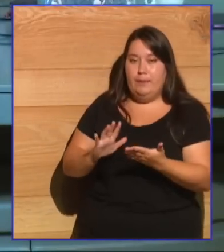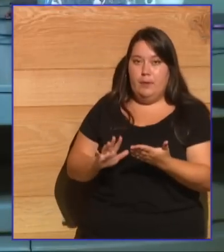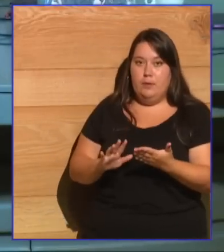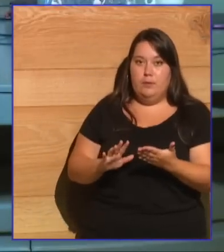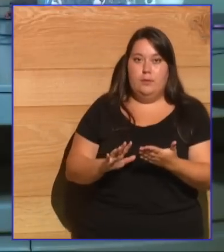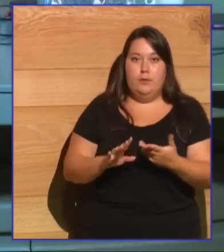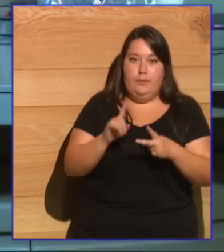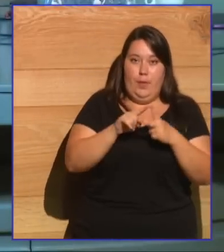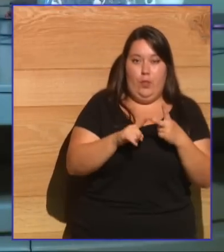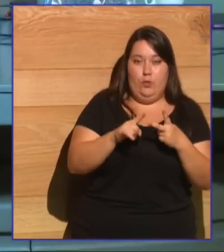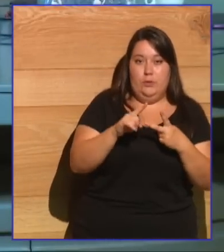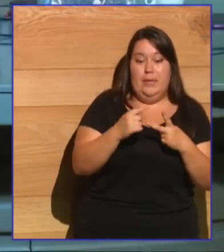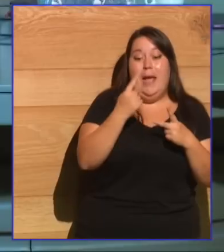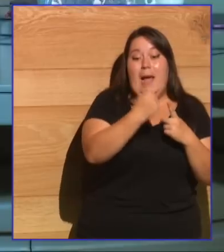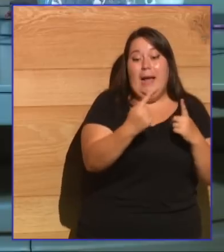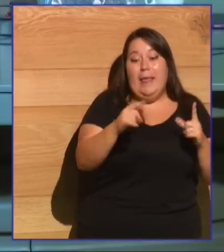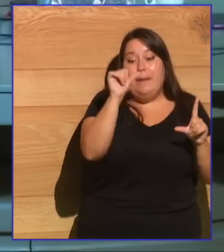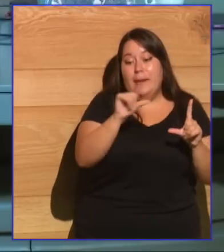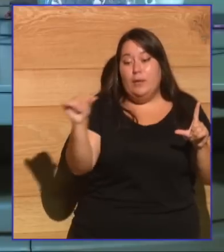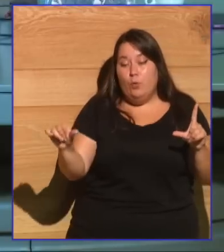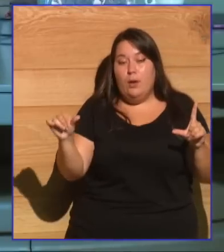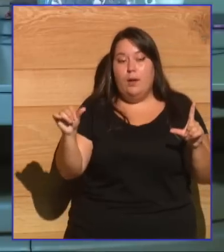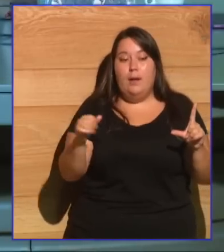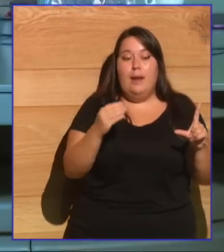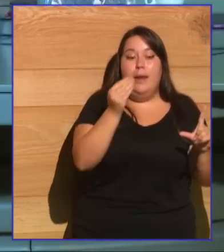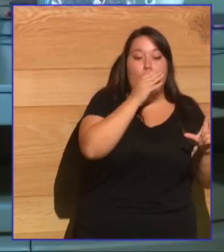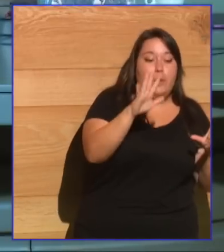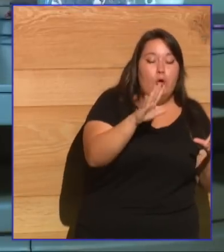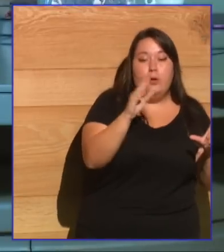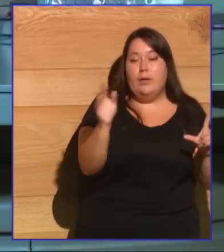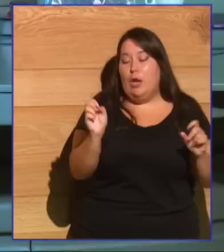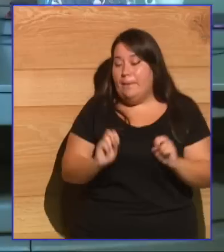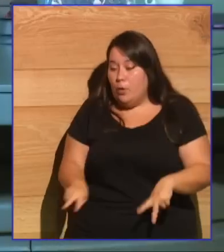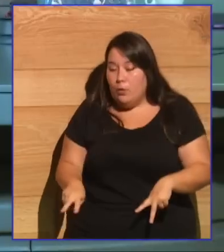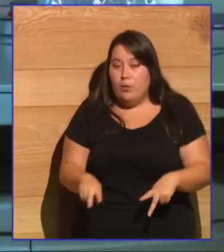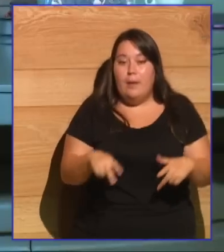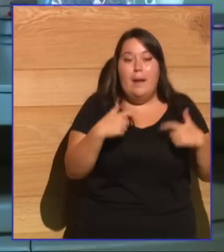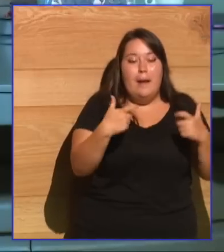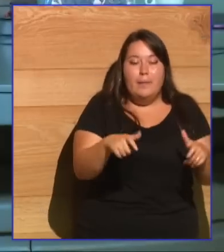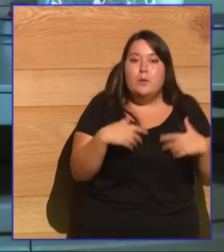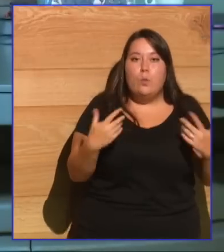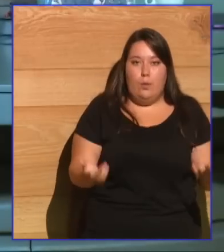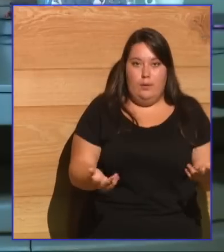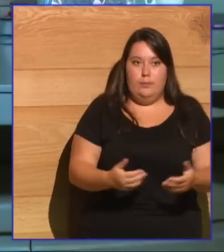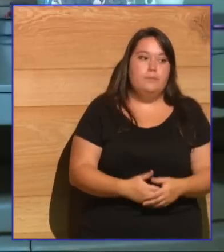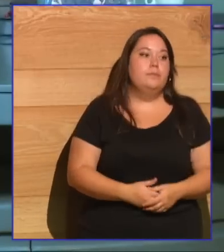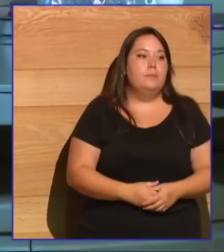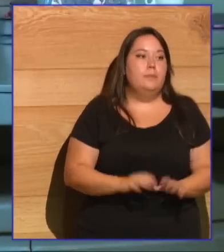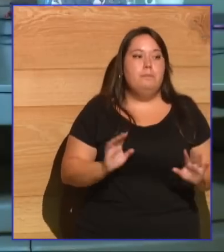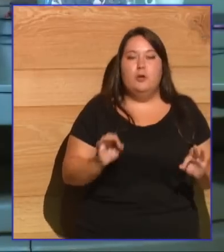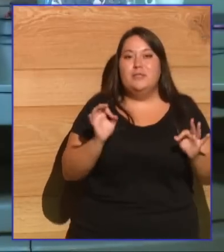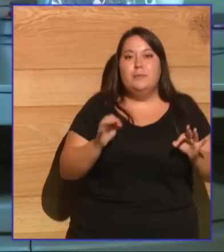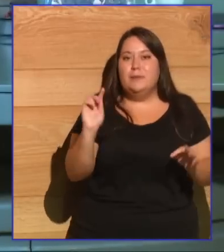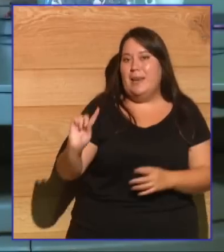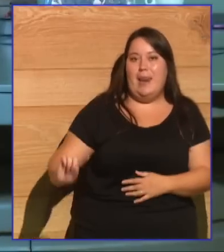de ver doctrina de cada película te tengo que preguntar la mejor y la que más antipática hará pero en de todas detectar será la más